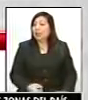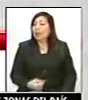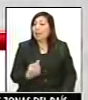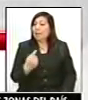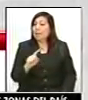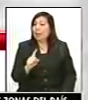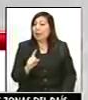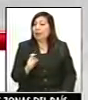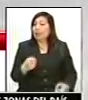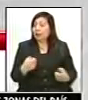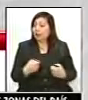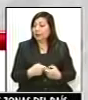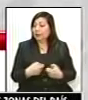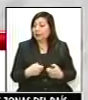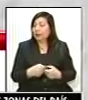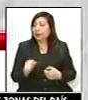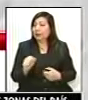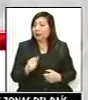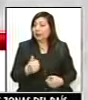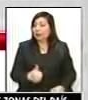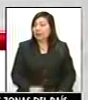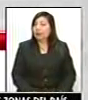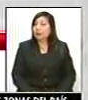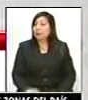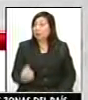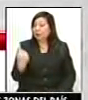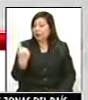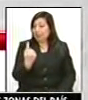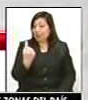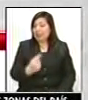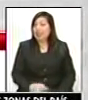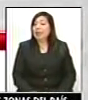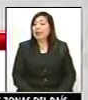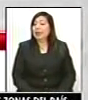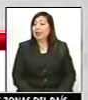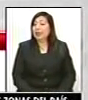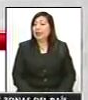para Electroperú S.A. Primer hecho.